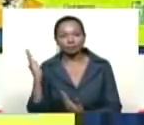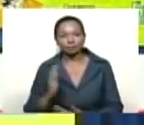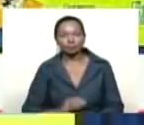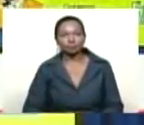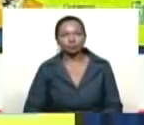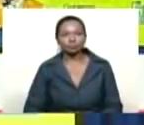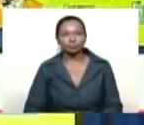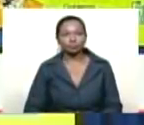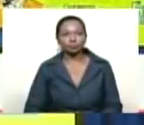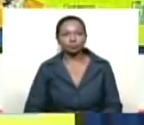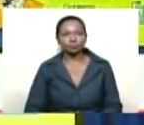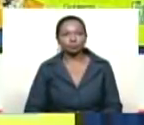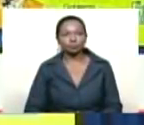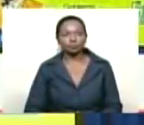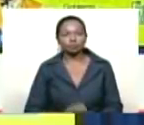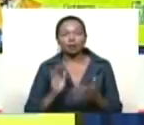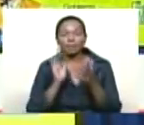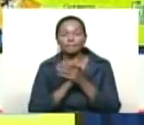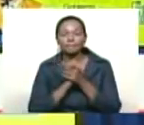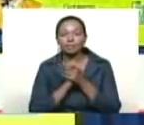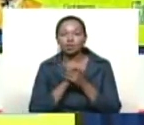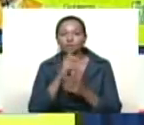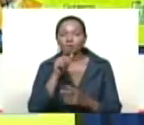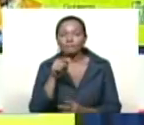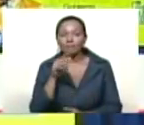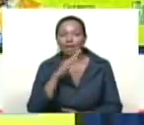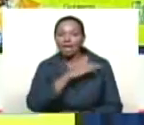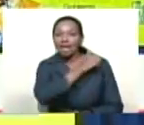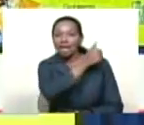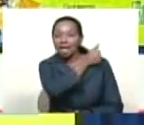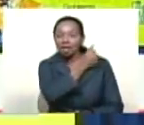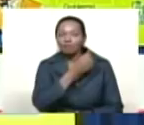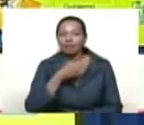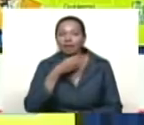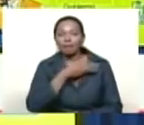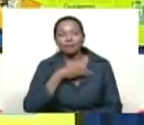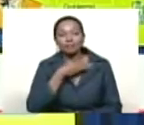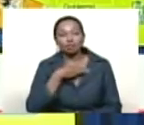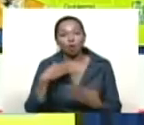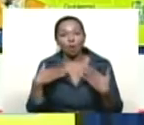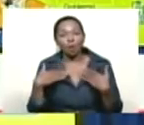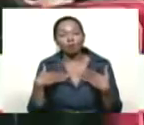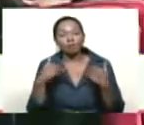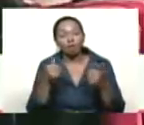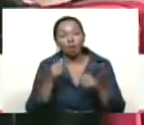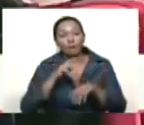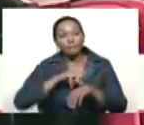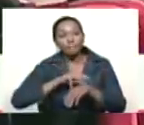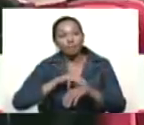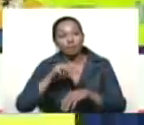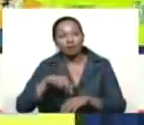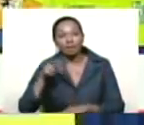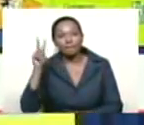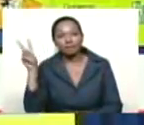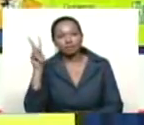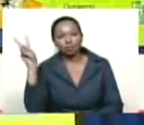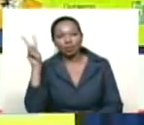Julio César García, compañero jefe de la misión médica en Venezuela.